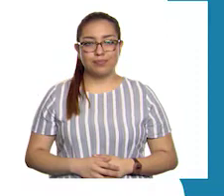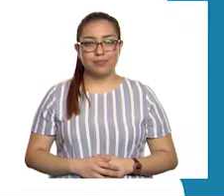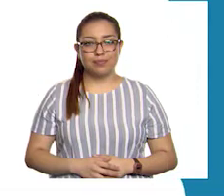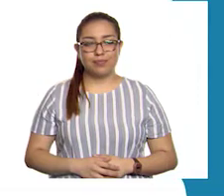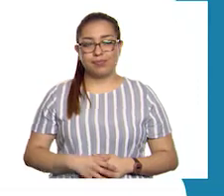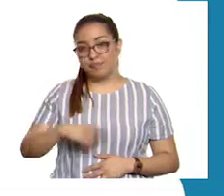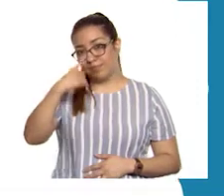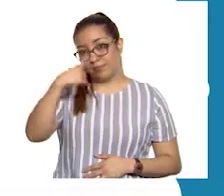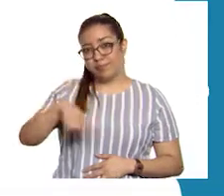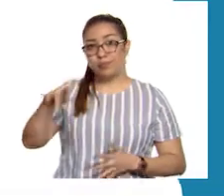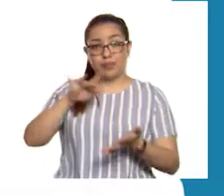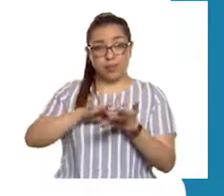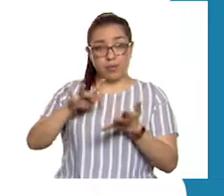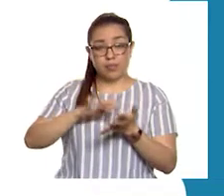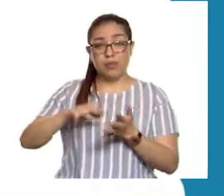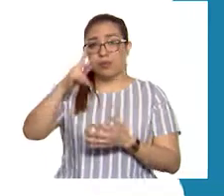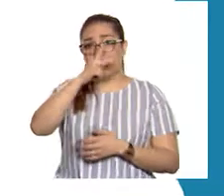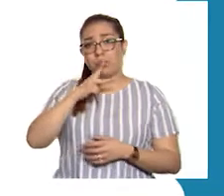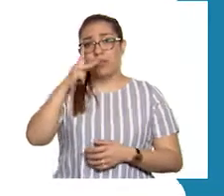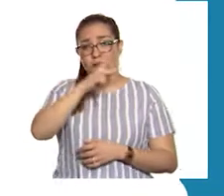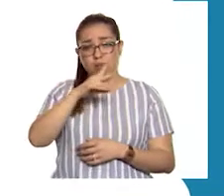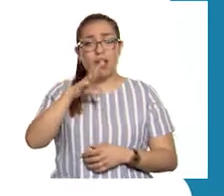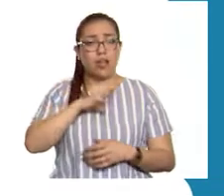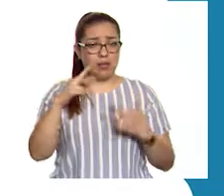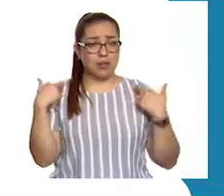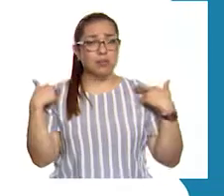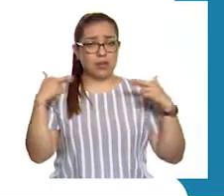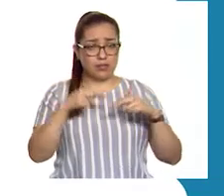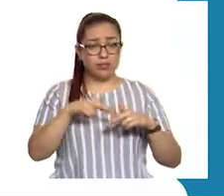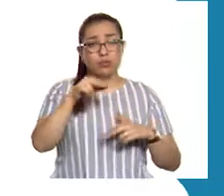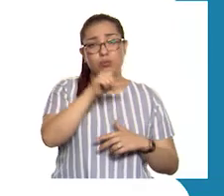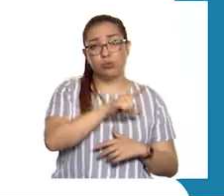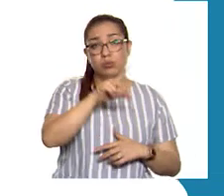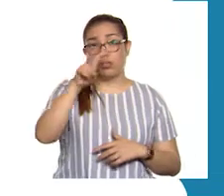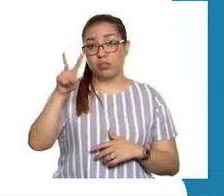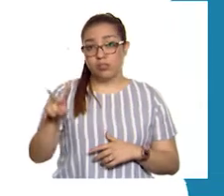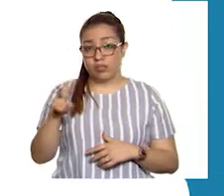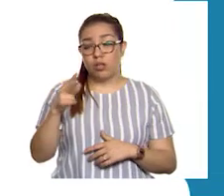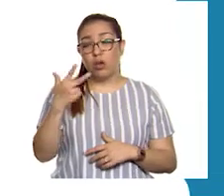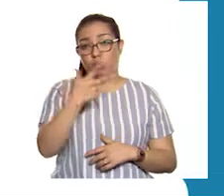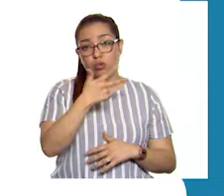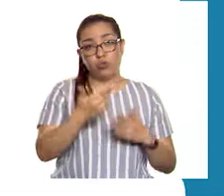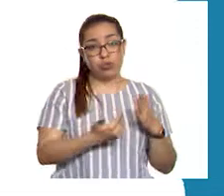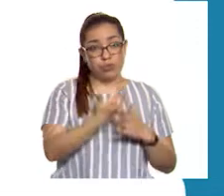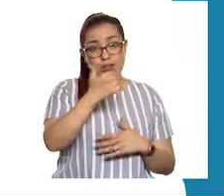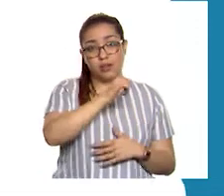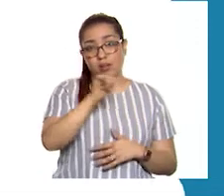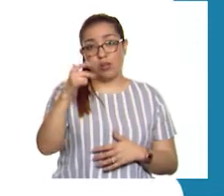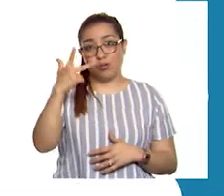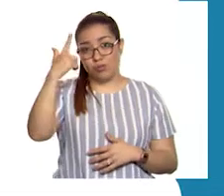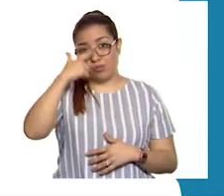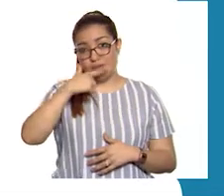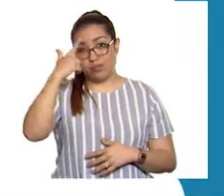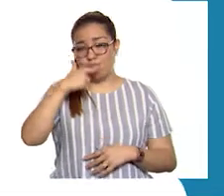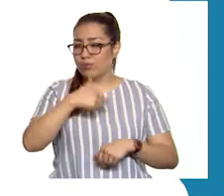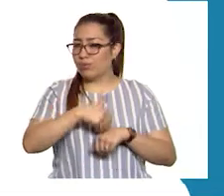Para apoyo pedagógico, hay maestras y maestros de lunes a viernes de 8 a 20 horas en el teléfono